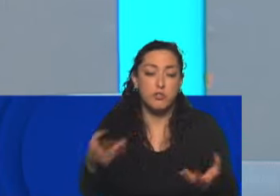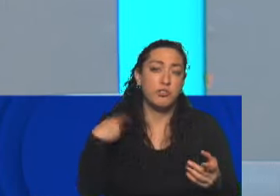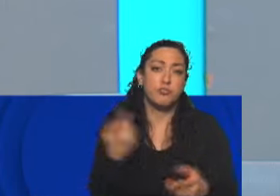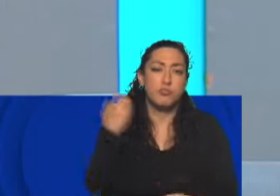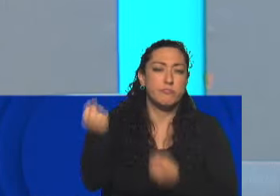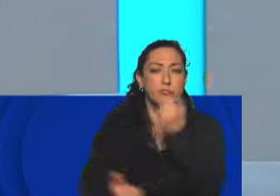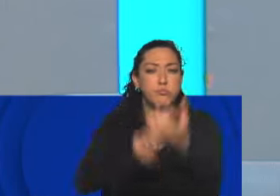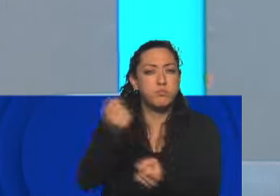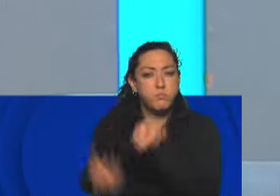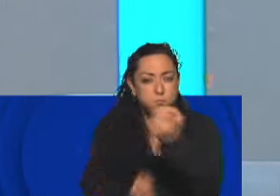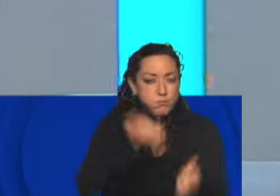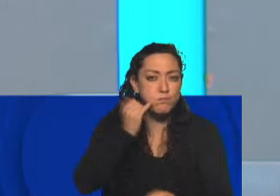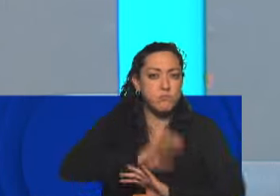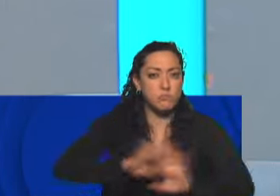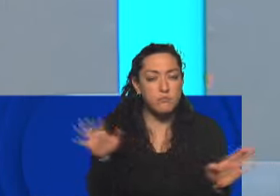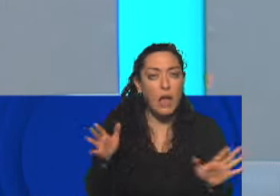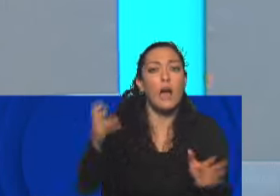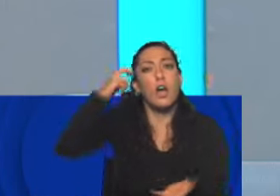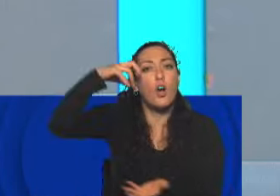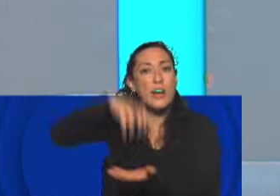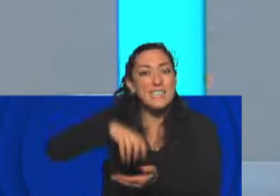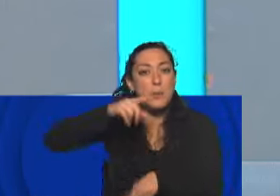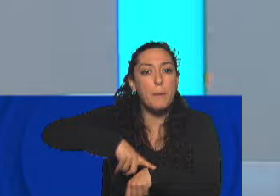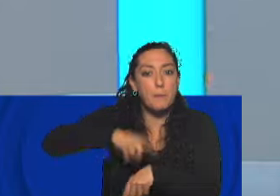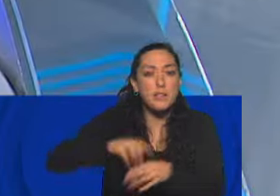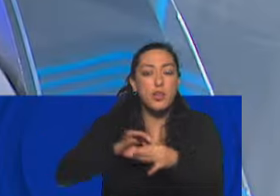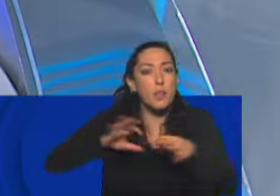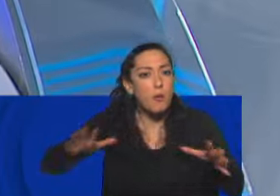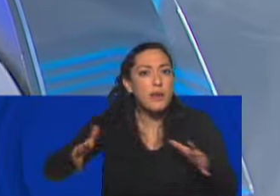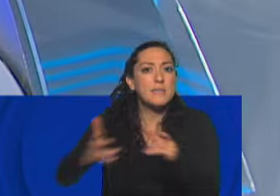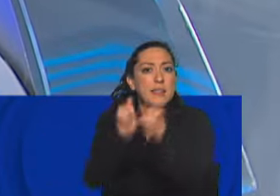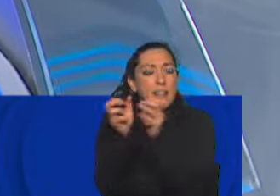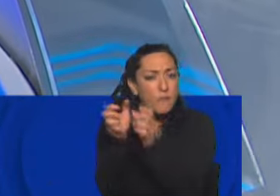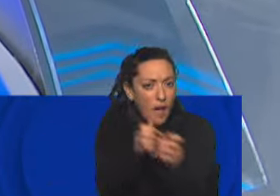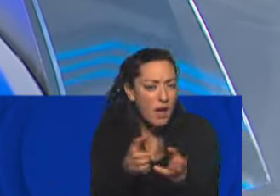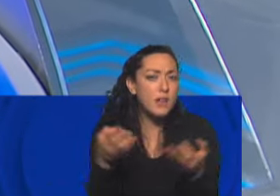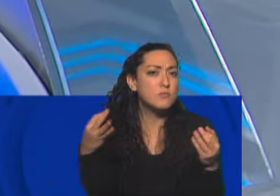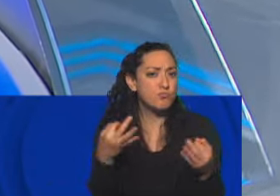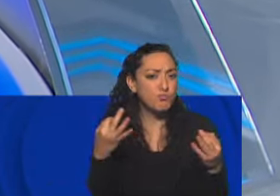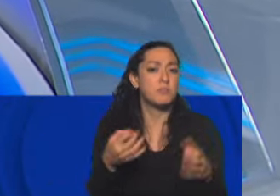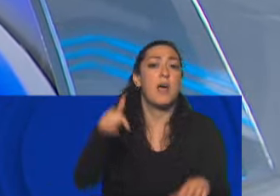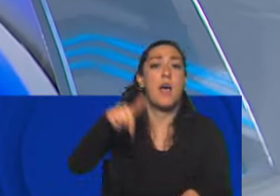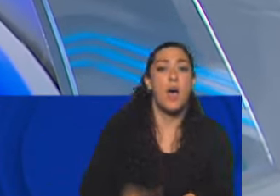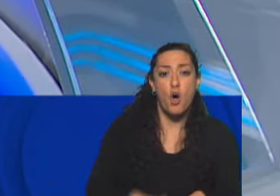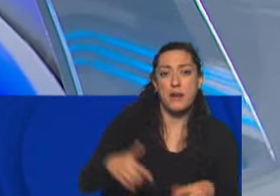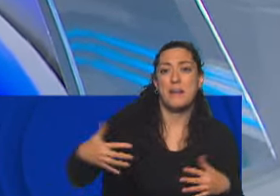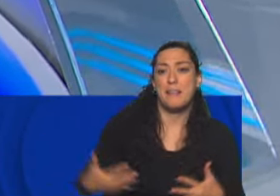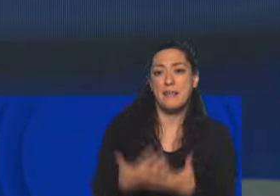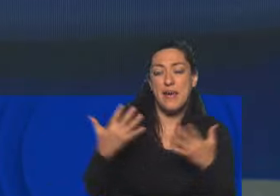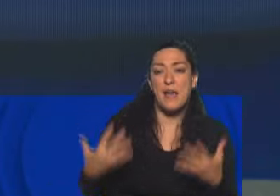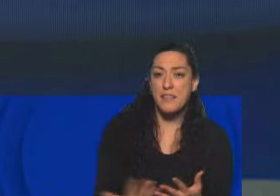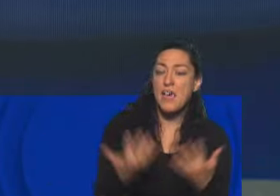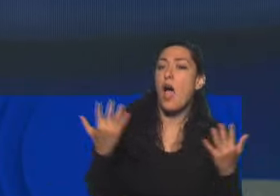congreso y y son momentos de debate de mucha democracia a ver diputado hablando de debate estamos transitando los primeros días del mes de